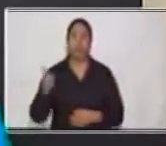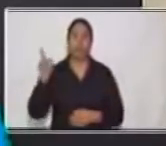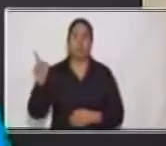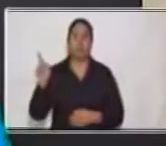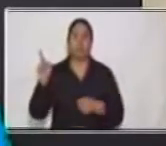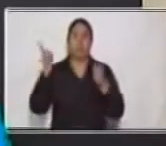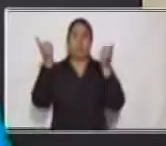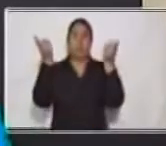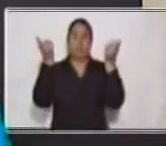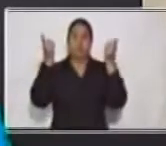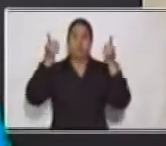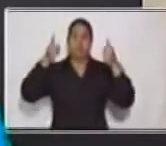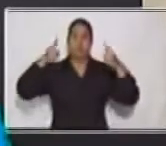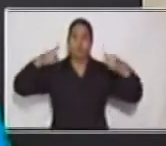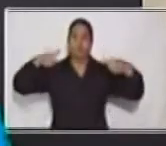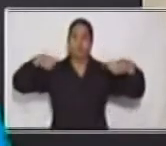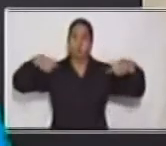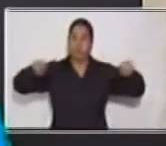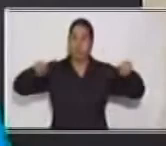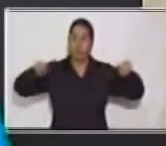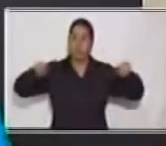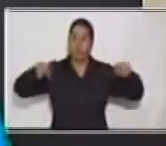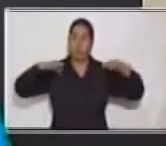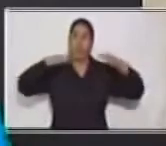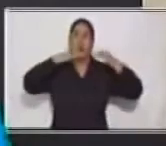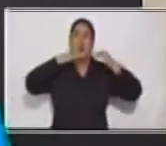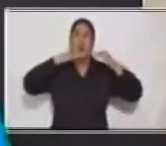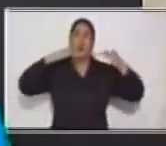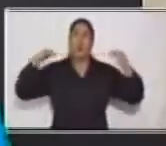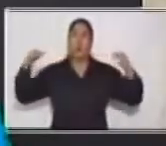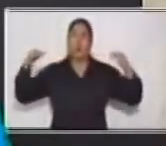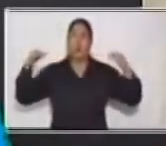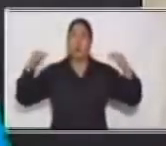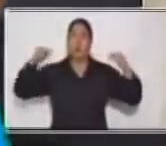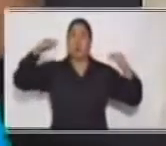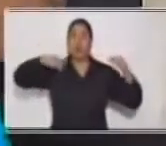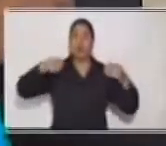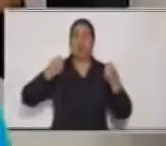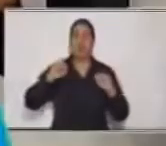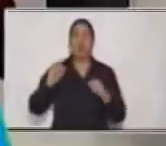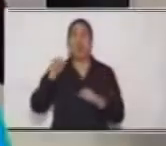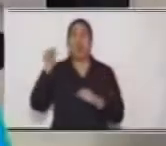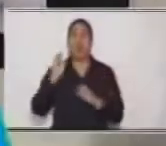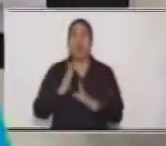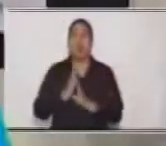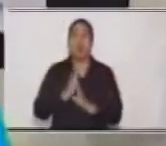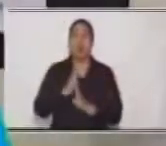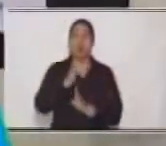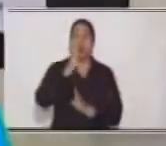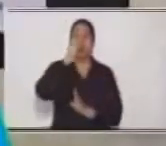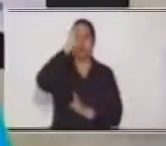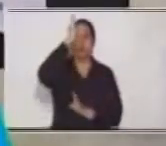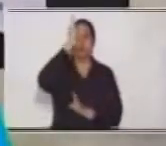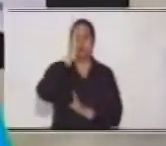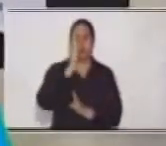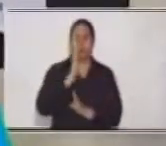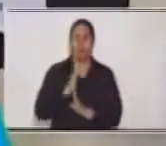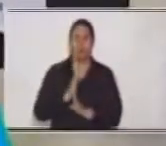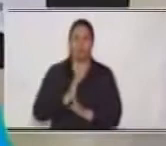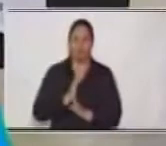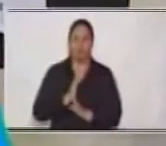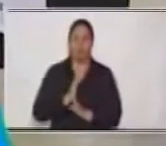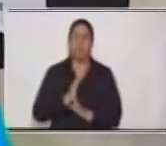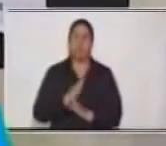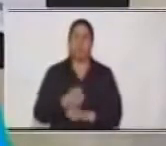hipérbola horizontal. Vamos a trabajar una hipérbola vertical. Tenemos acá y nos vuelven a hacer